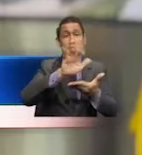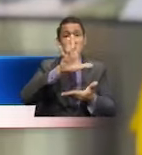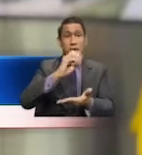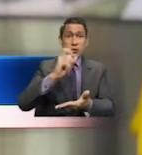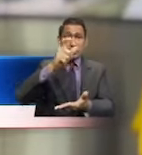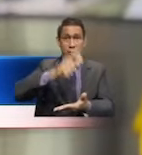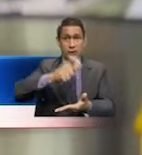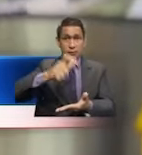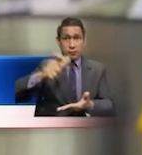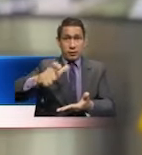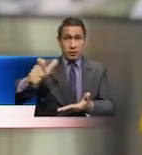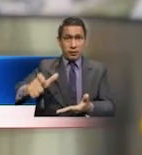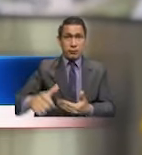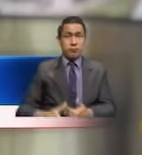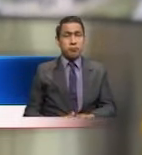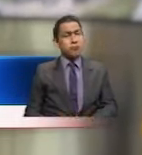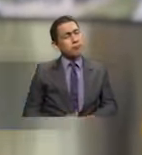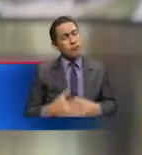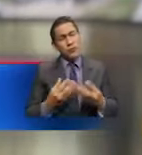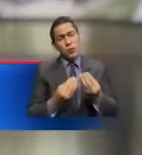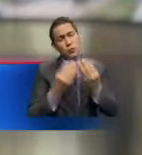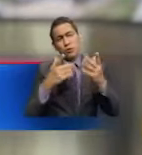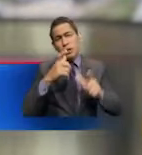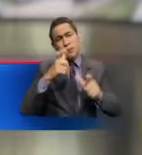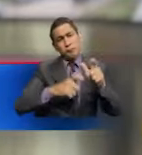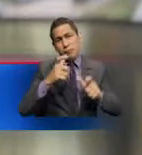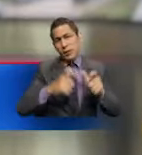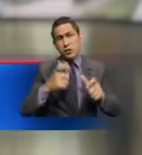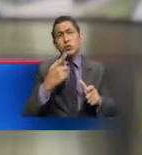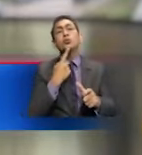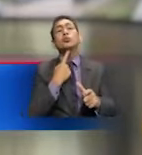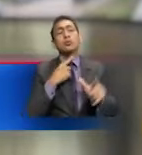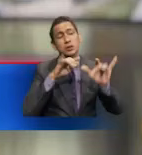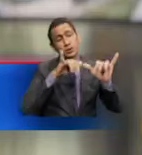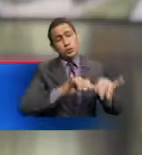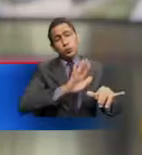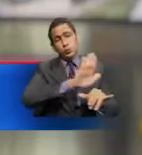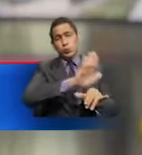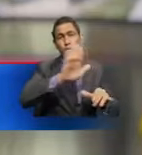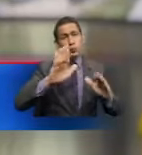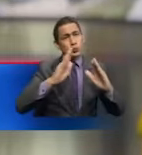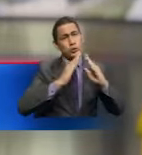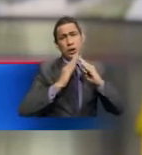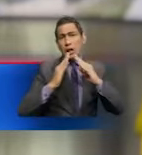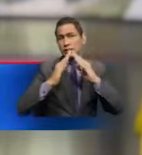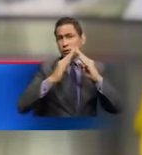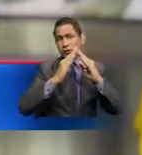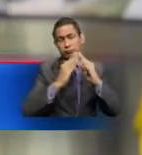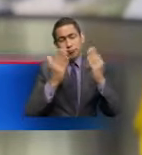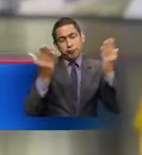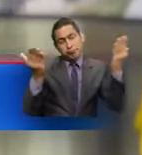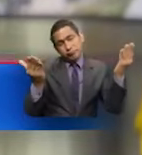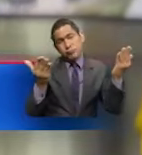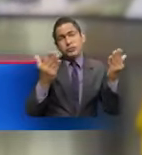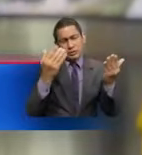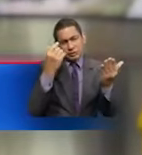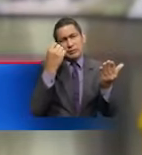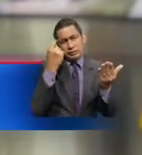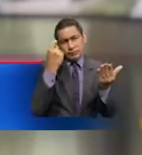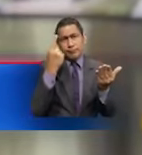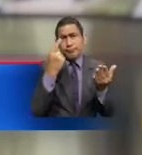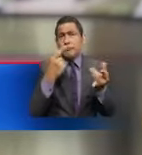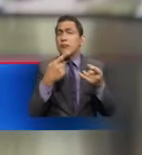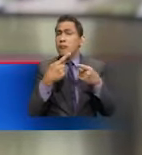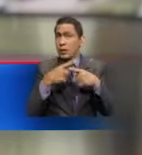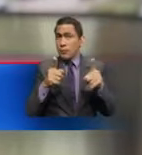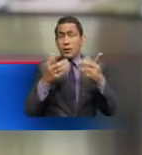la gente no les gusta abandonar sus... Y es entendible, entendemos, pero en caso de que se necesite, está ese albergue operativo. Inclusive están